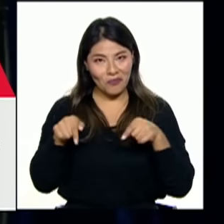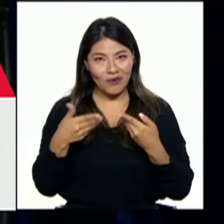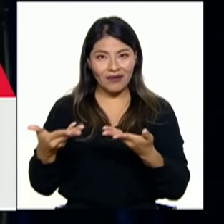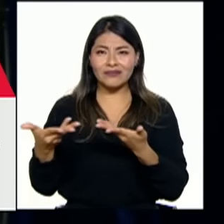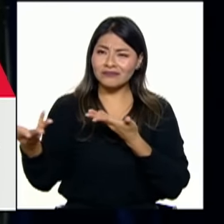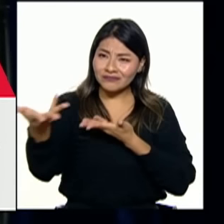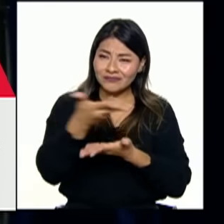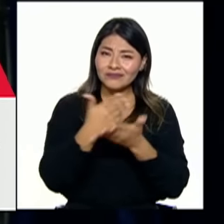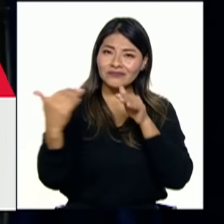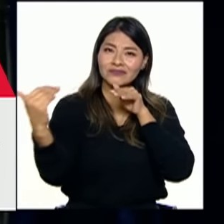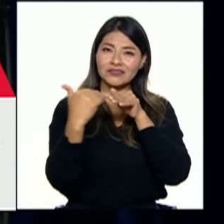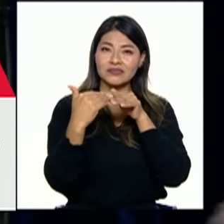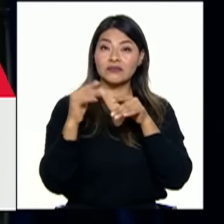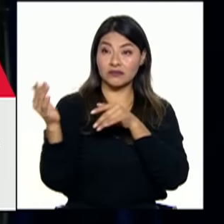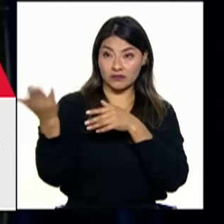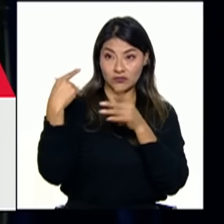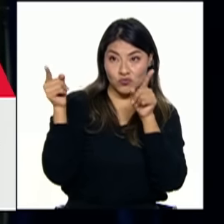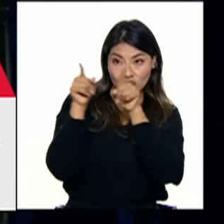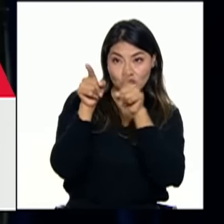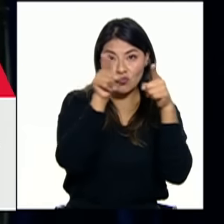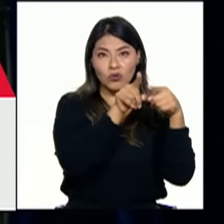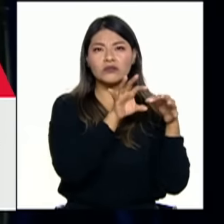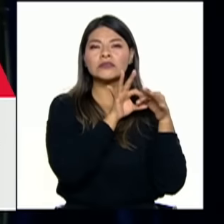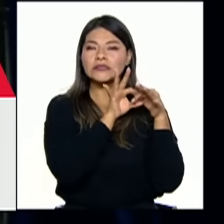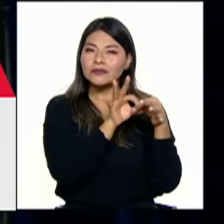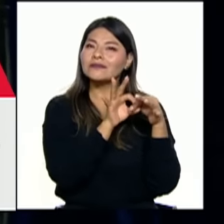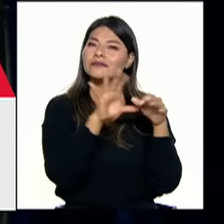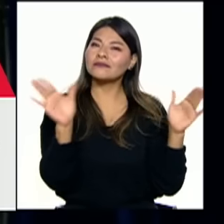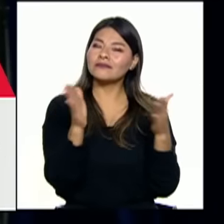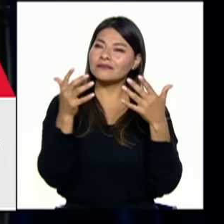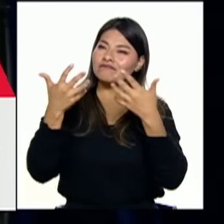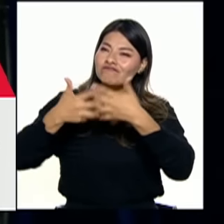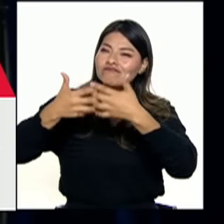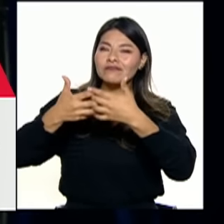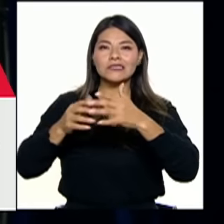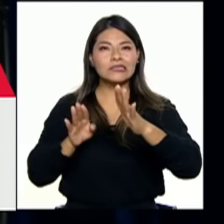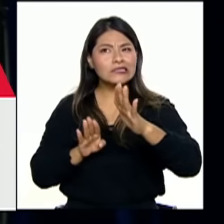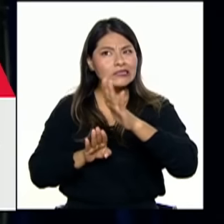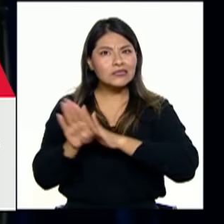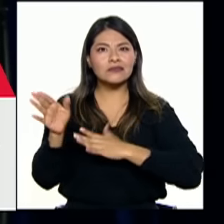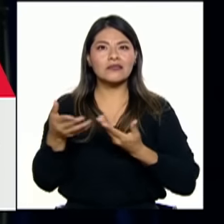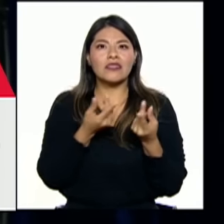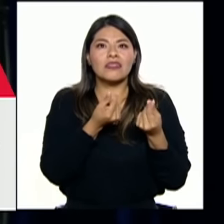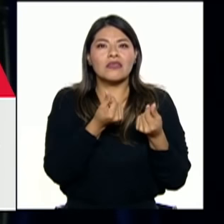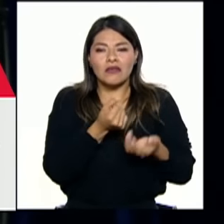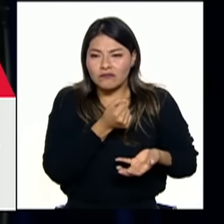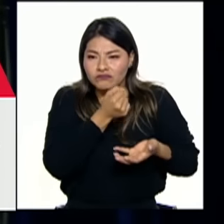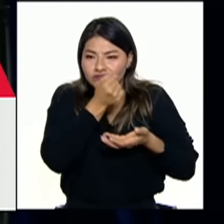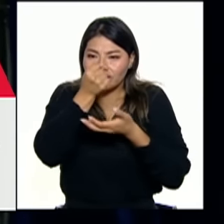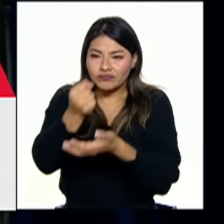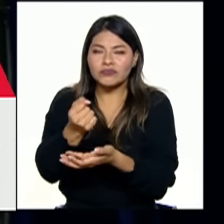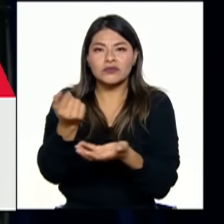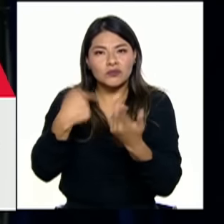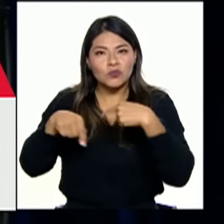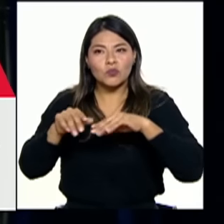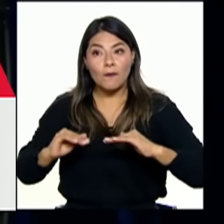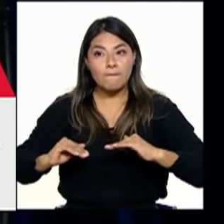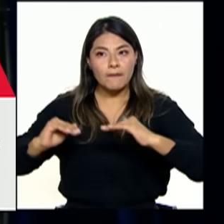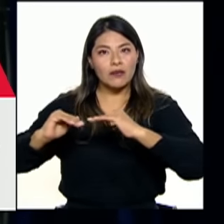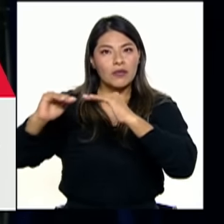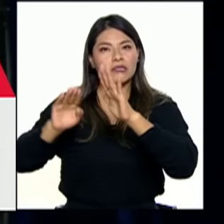Estamos unidos y enfocados en promover las inversiones que son la base fundamental para el